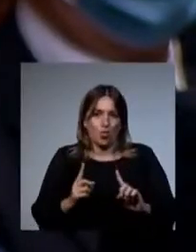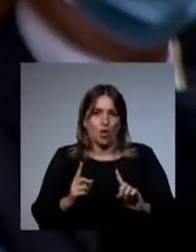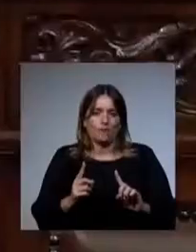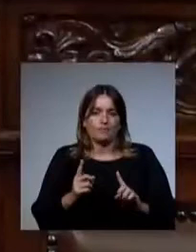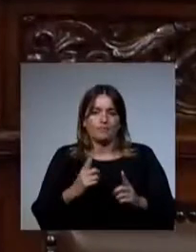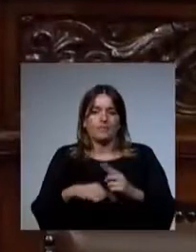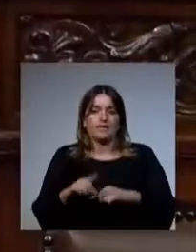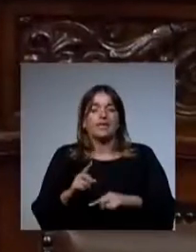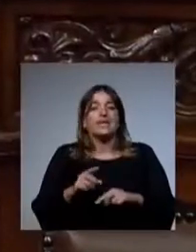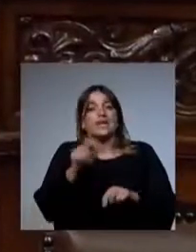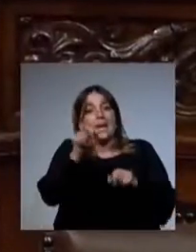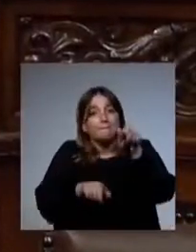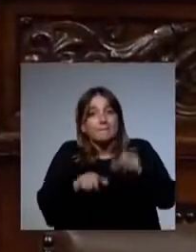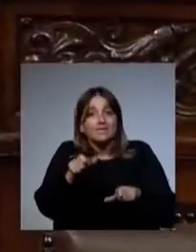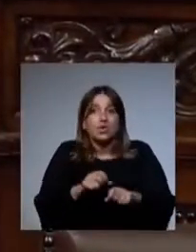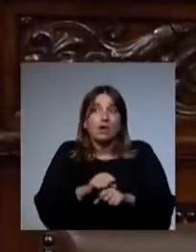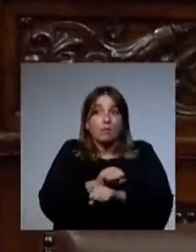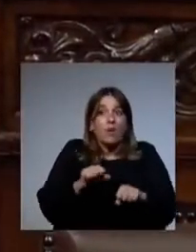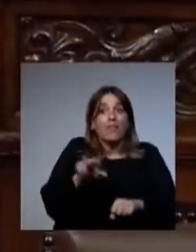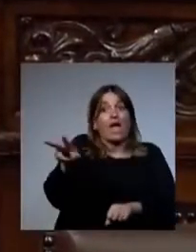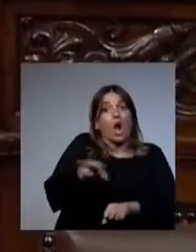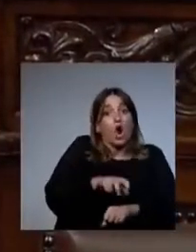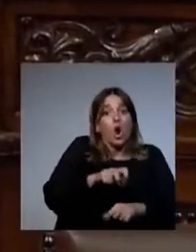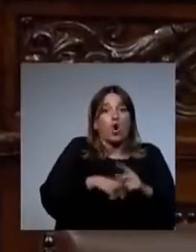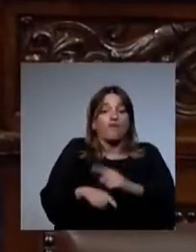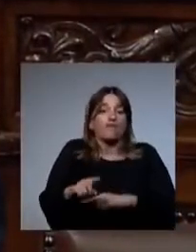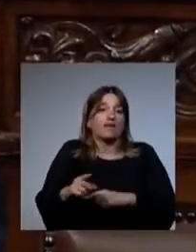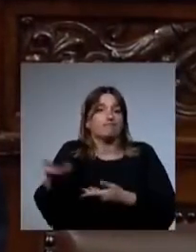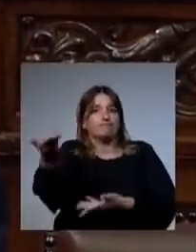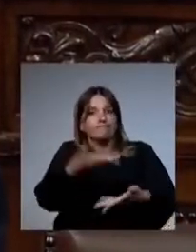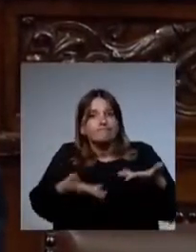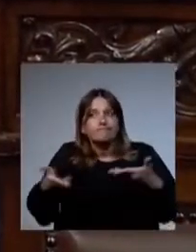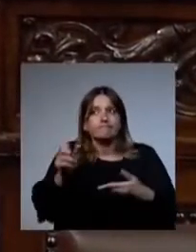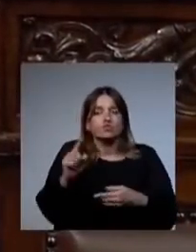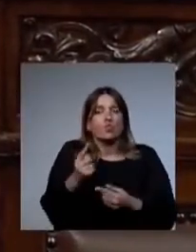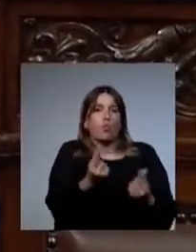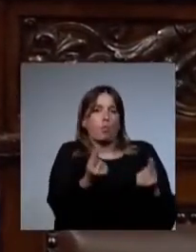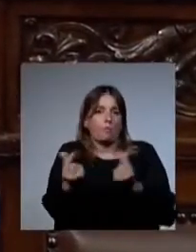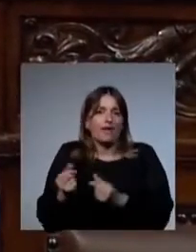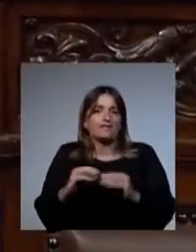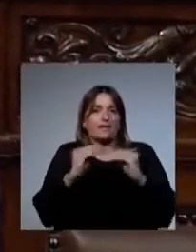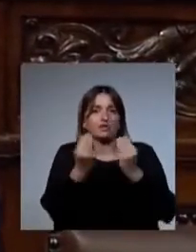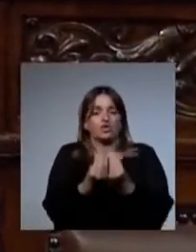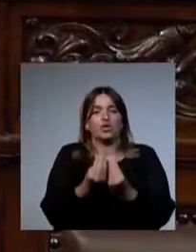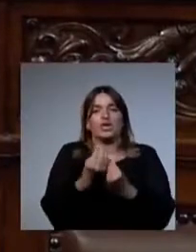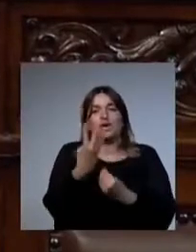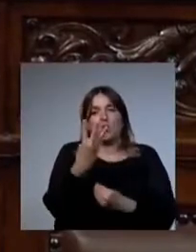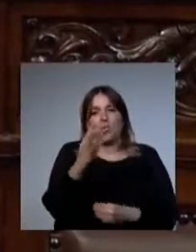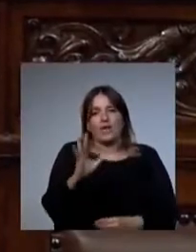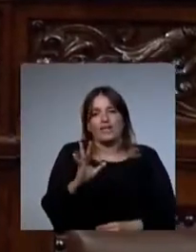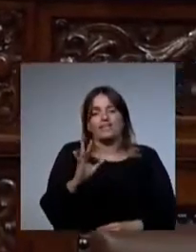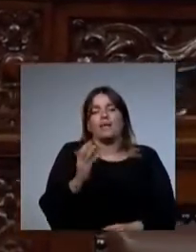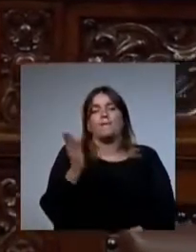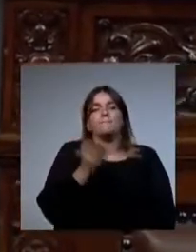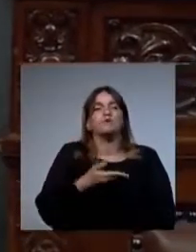Y los beneficiarios de estas transferencias aumentaron un